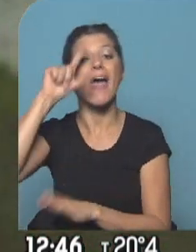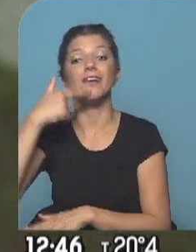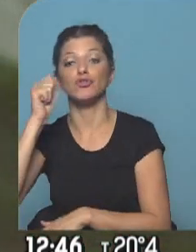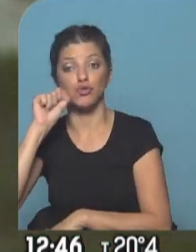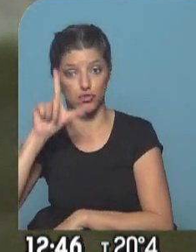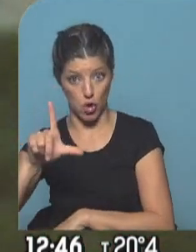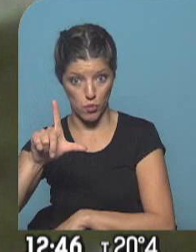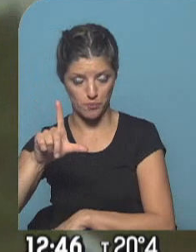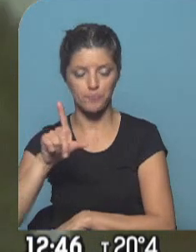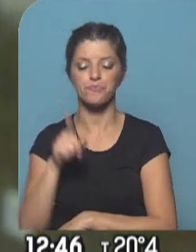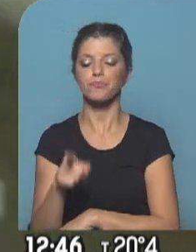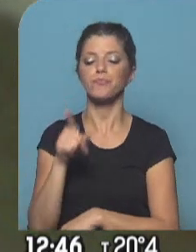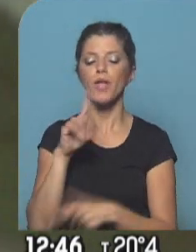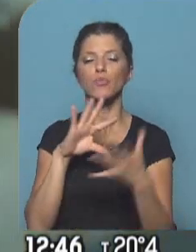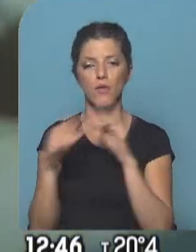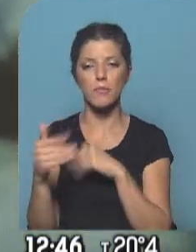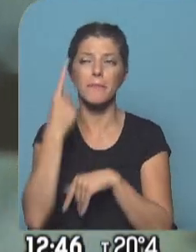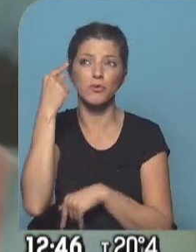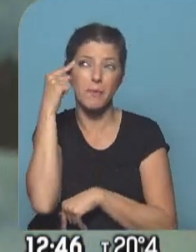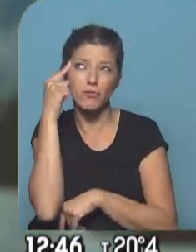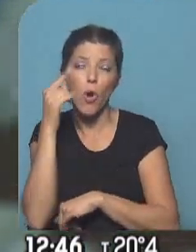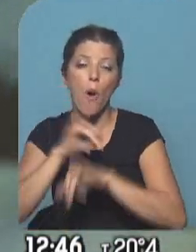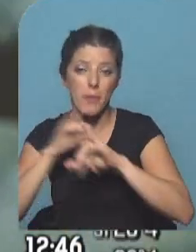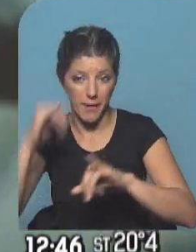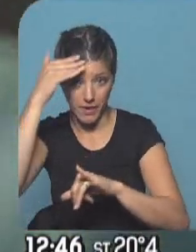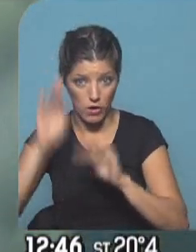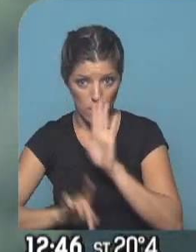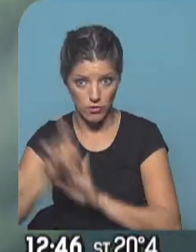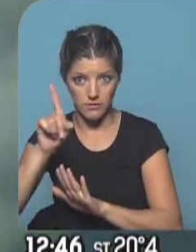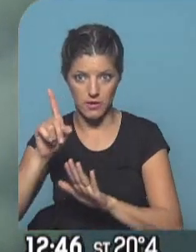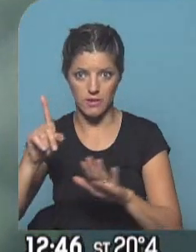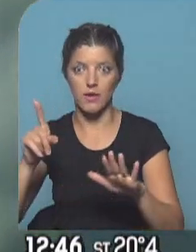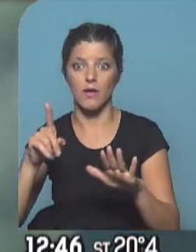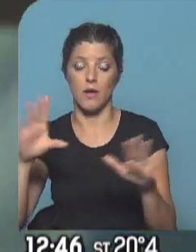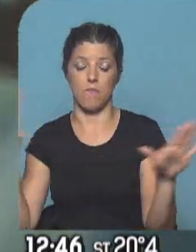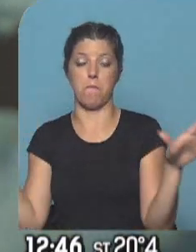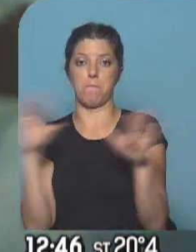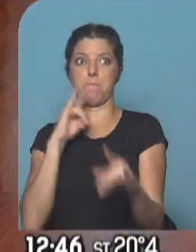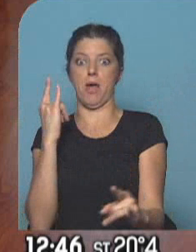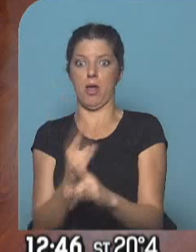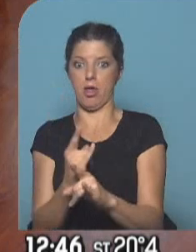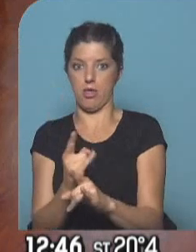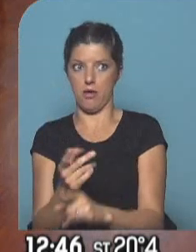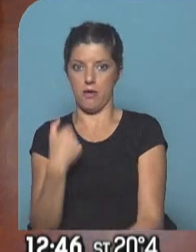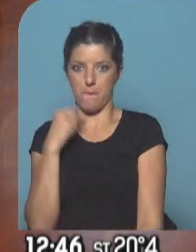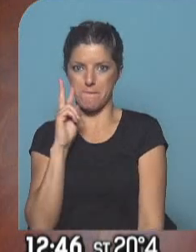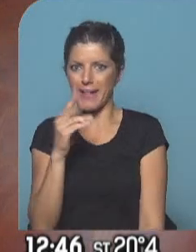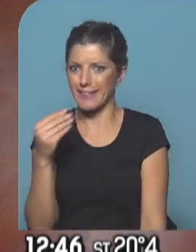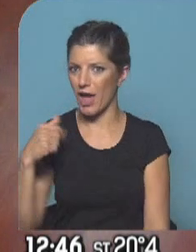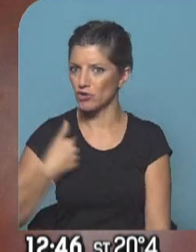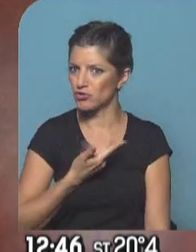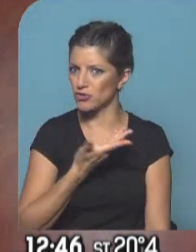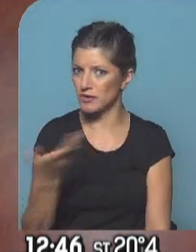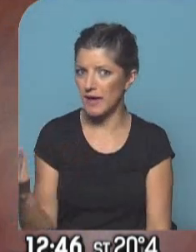como idea de propaganda del sistema en Corea del Norte, y terminó saliendo el tiro por la culata, porque lo que se ve es una sociedad